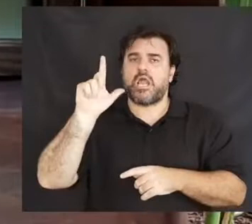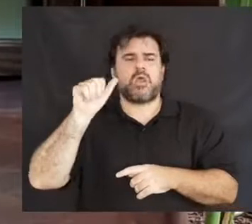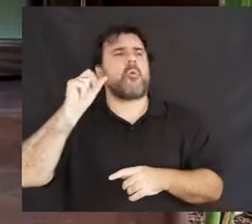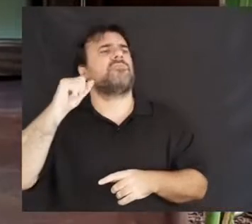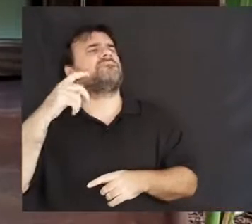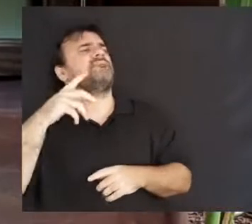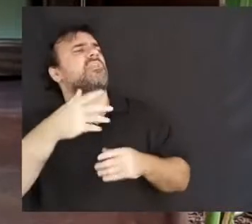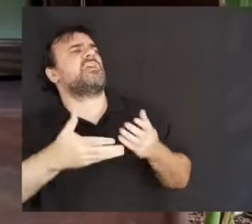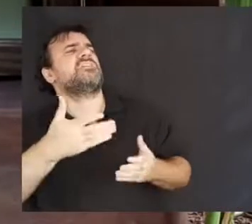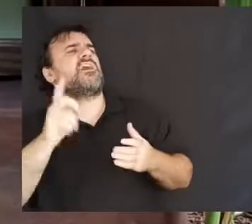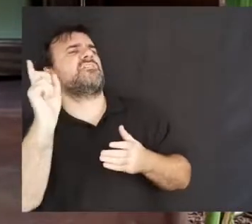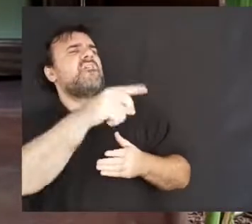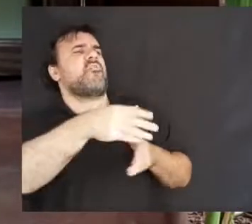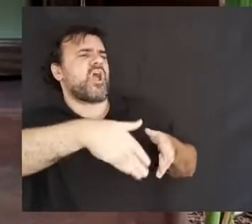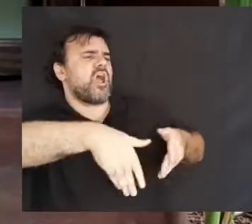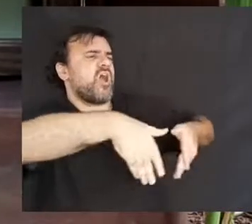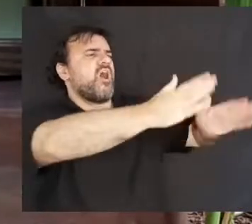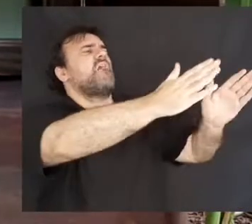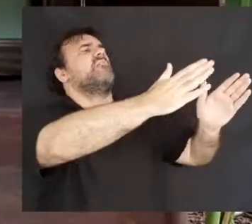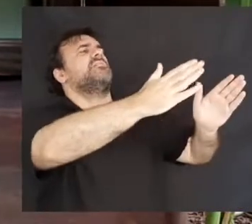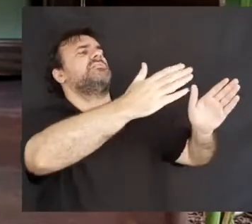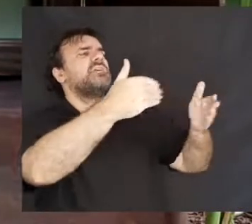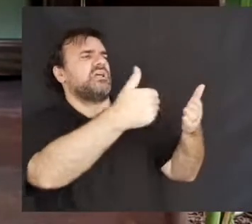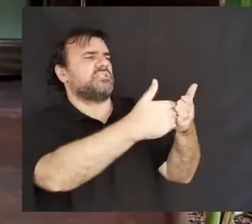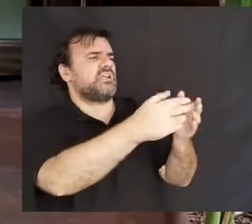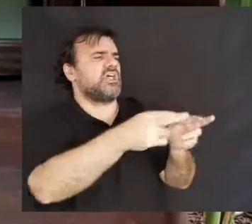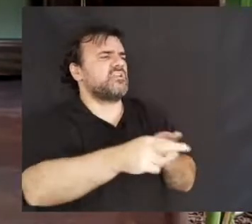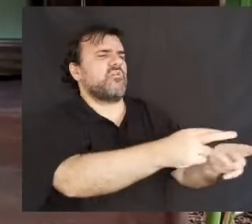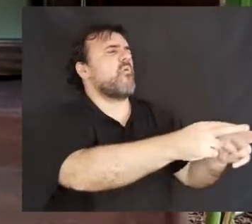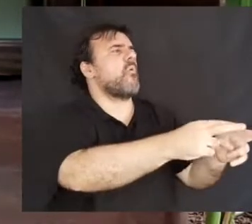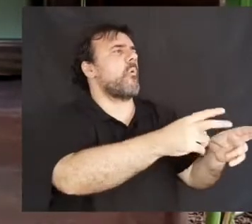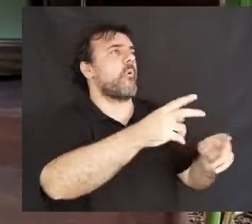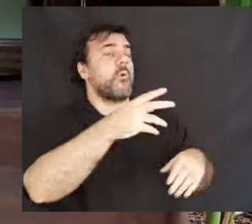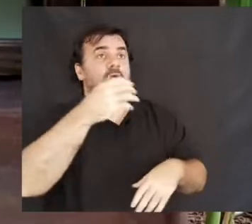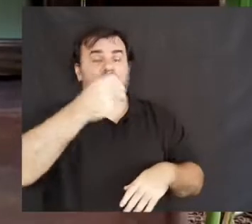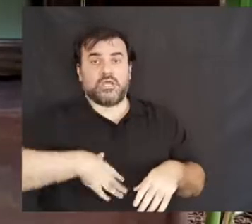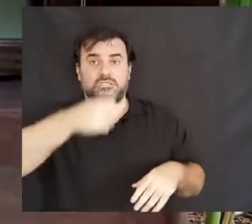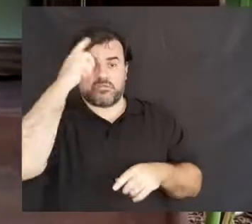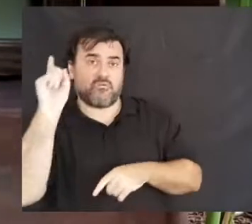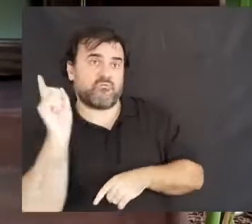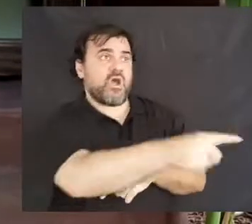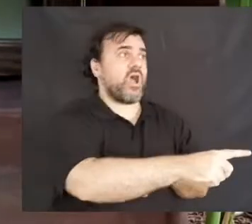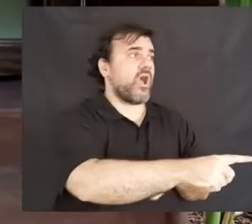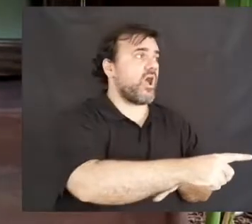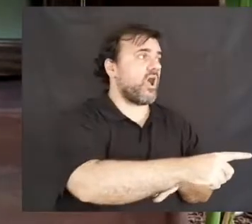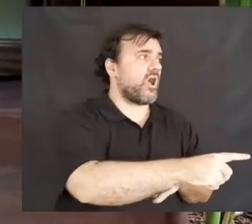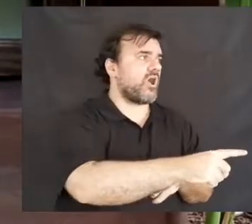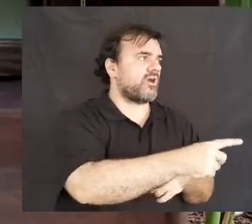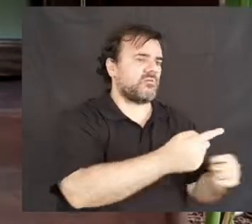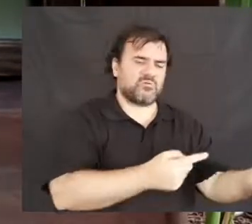se fue por el río camino del Farallón a las marojillas del río. Y el hincho hacia allí se encaminó.